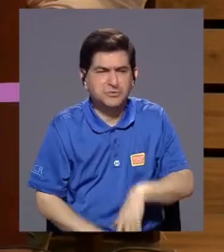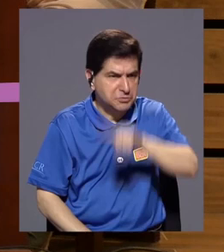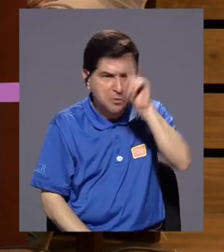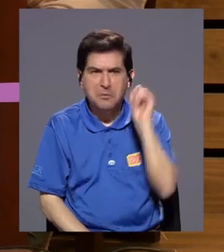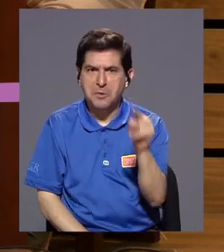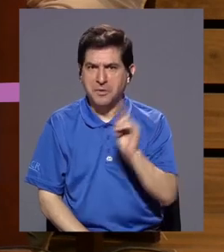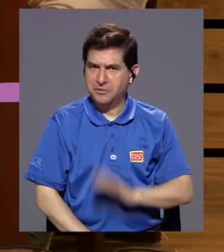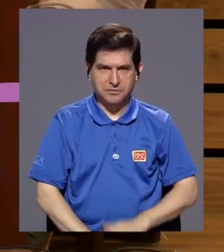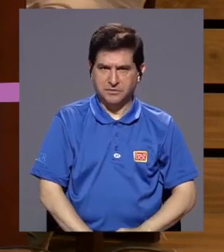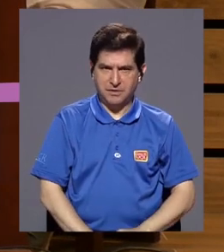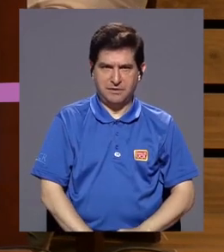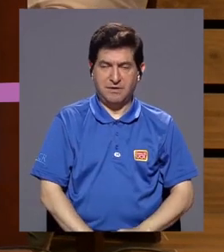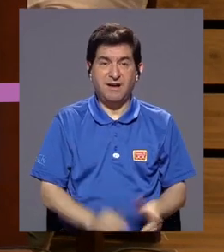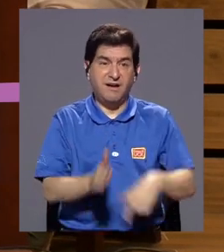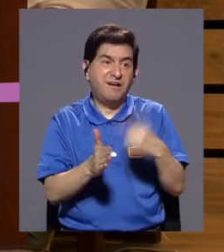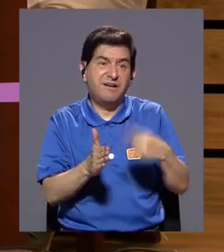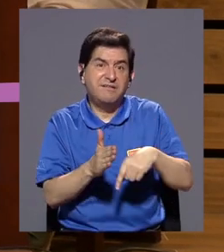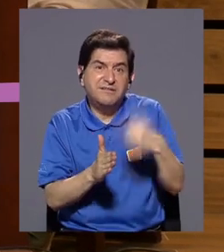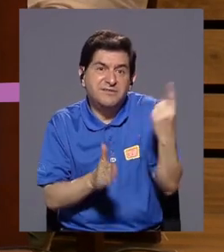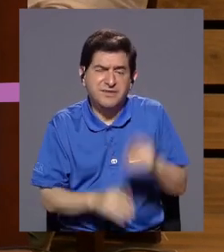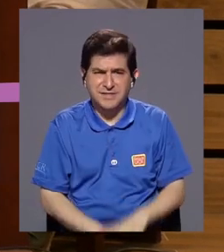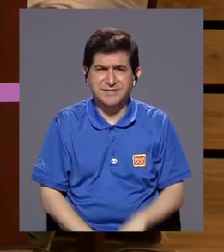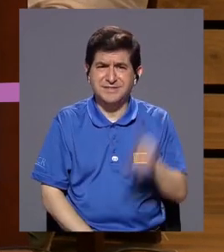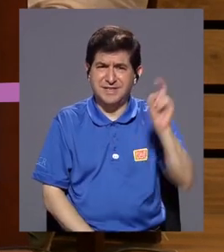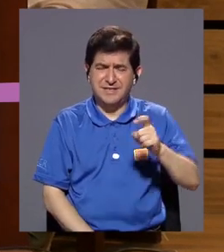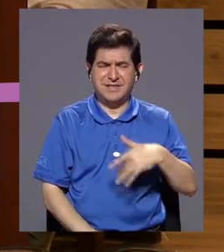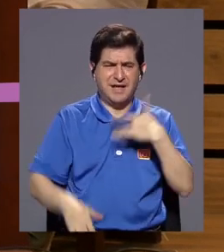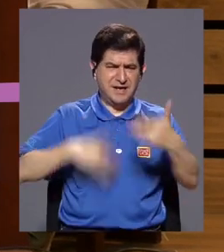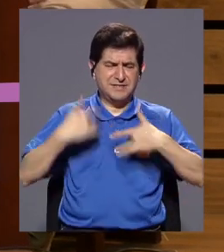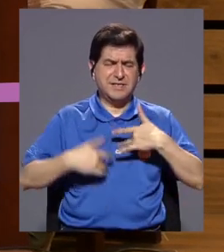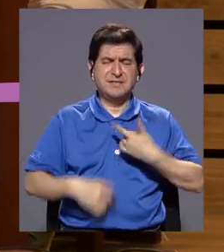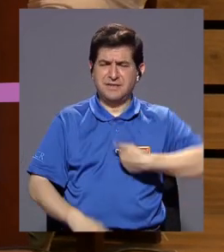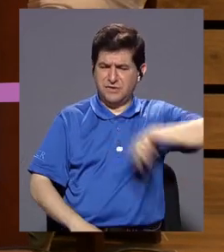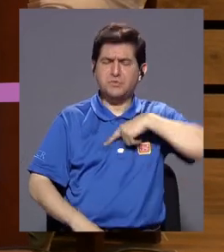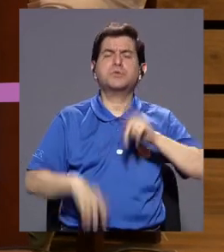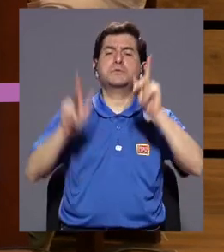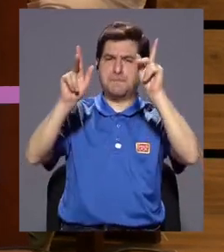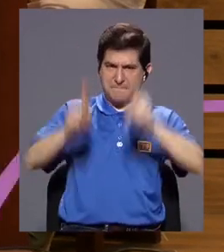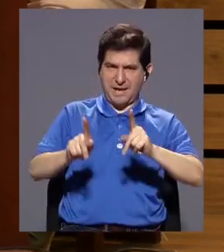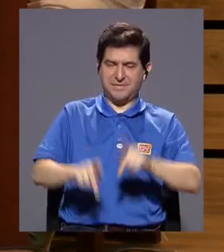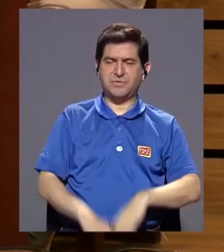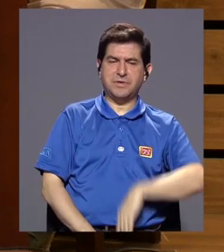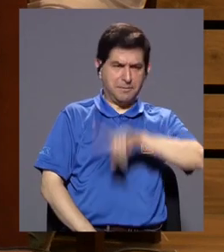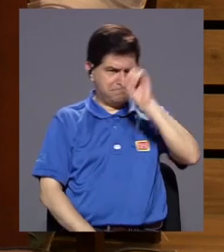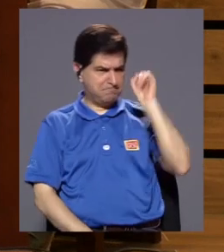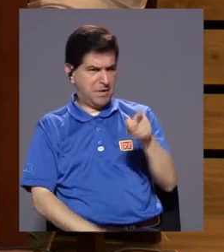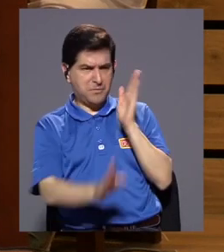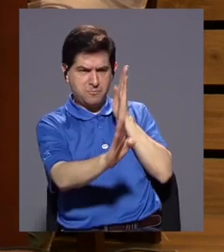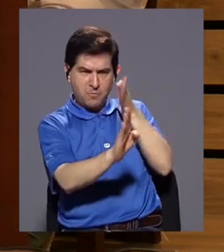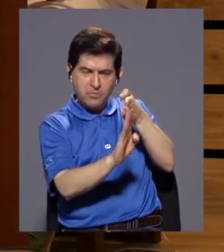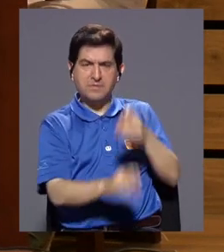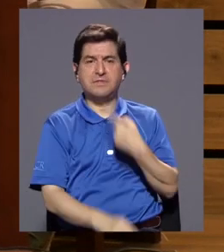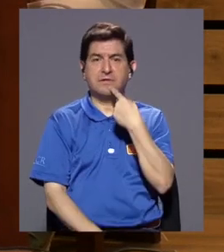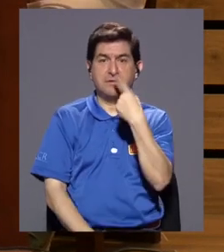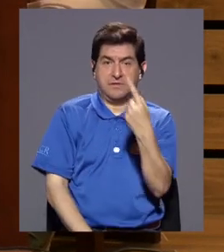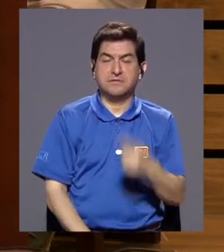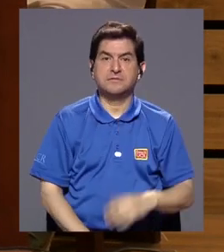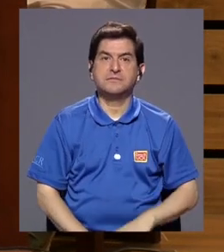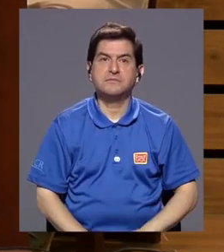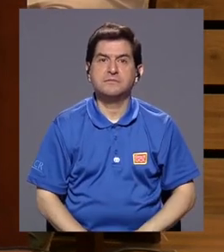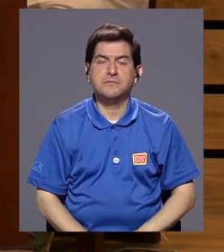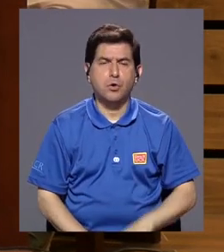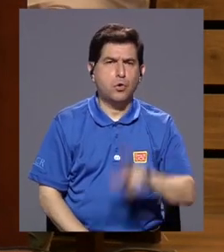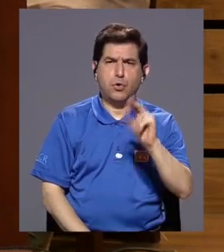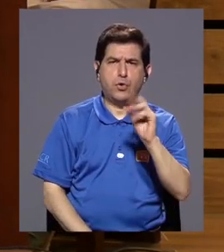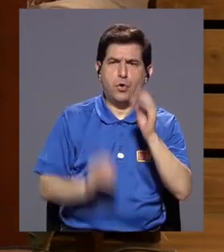Muchas veces necesitamos sentirnos como personas, que nos pregunten para poder decir, no, profesor, me